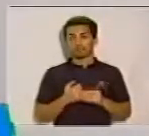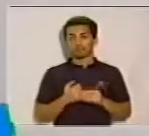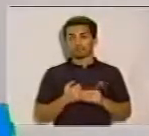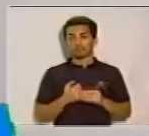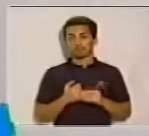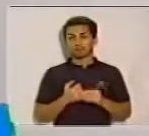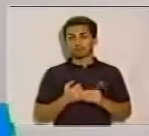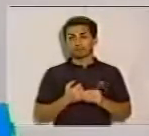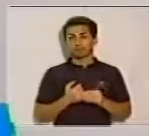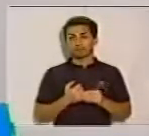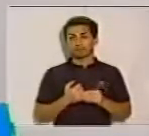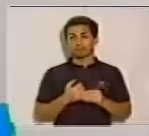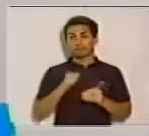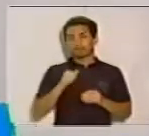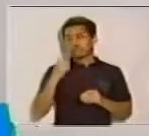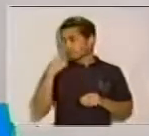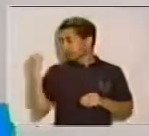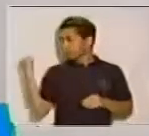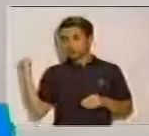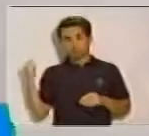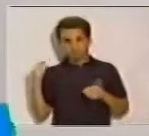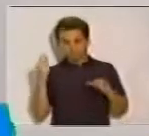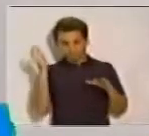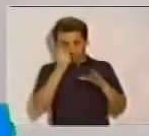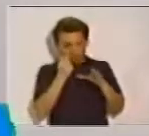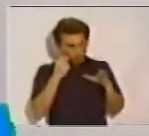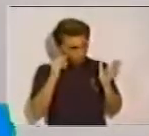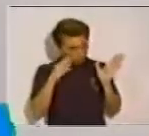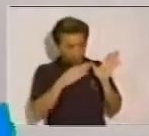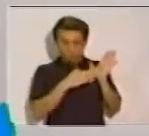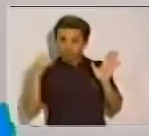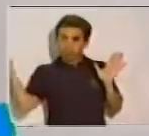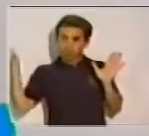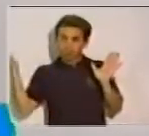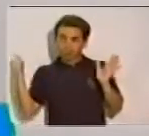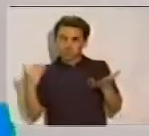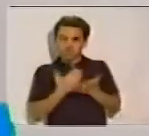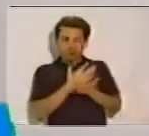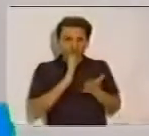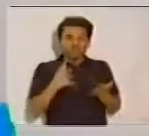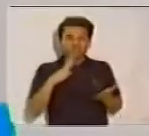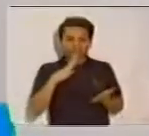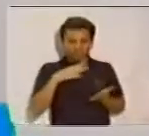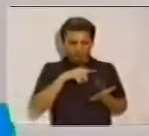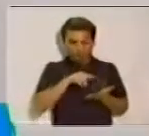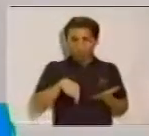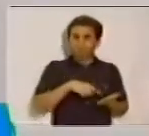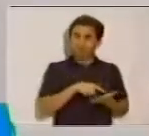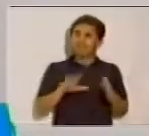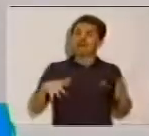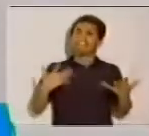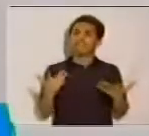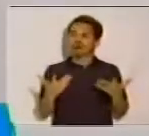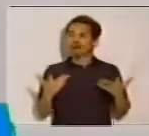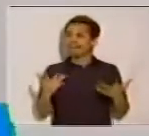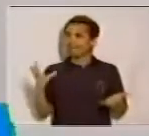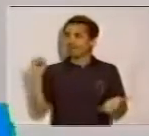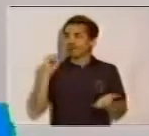Ayúdenme ustedes ahora. ¿Qué es lo nuevo que encuentran en la nueva imagen? En este procedimiento. ¿Qué será lo que